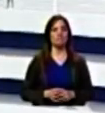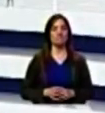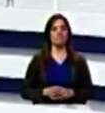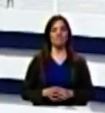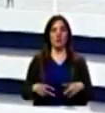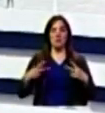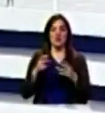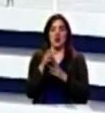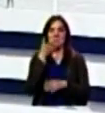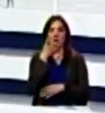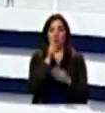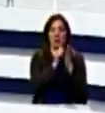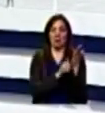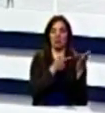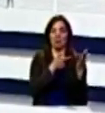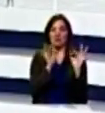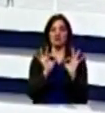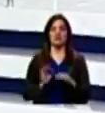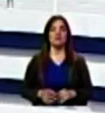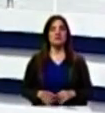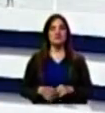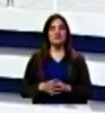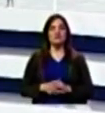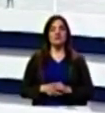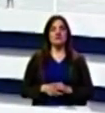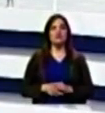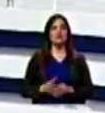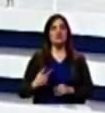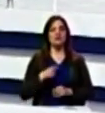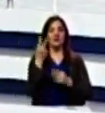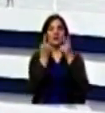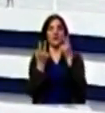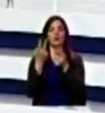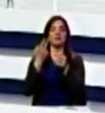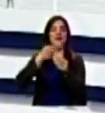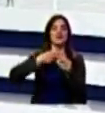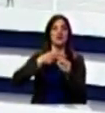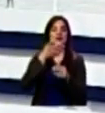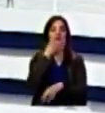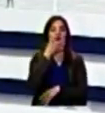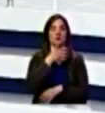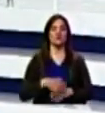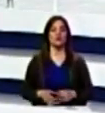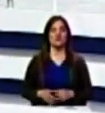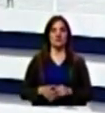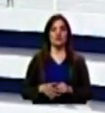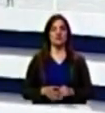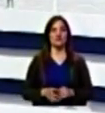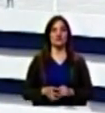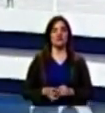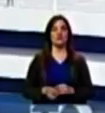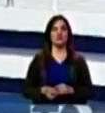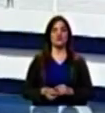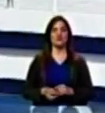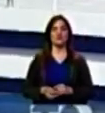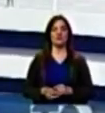entonces. Oiga, una agenda como la acabamos de ver, espectacular. Bueno, ahí estaremos en Ambato visitando. Bueno, les cuento también que en Quito